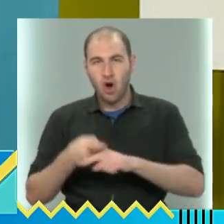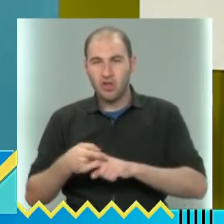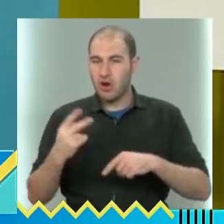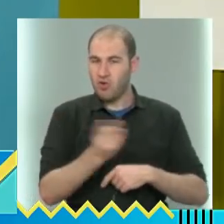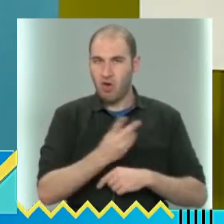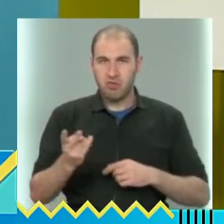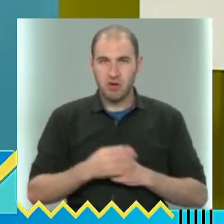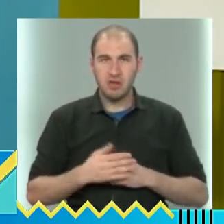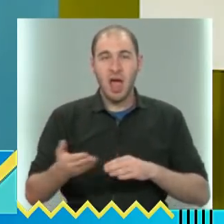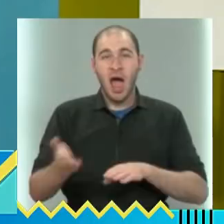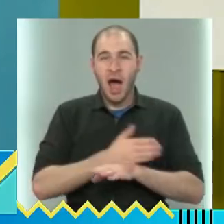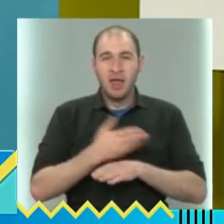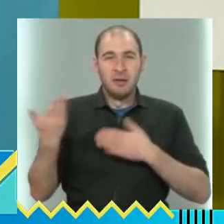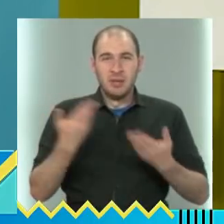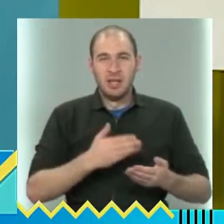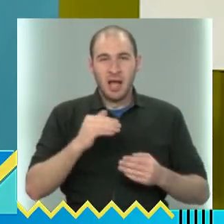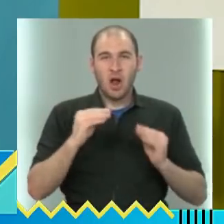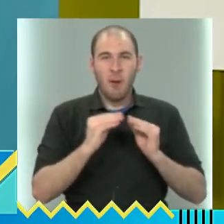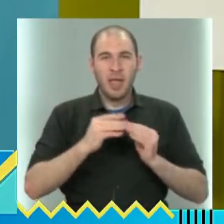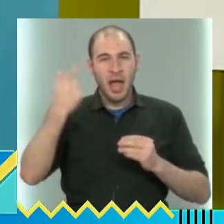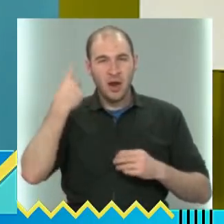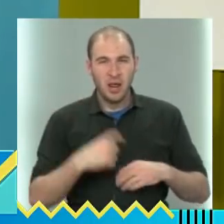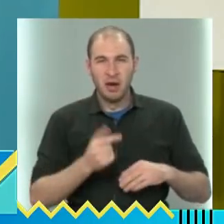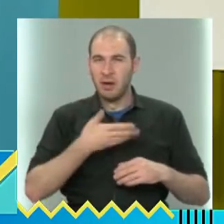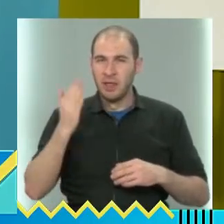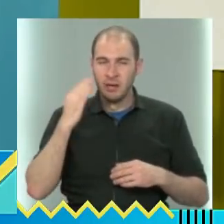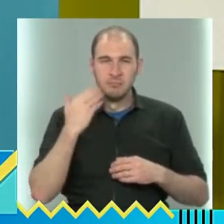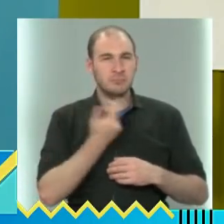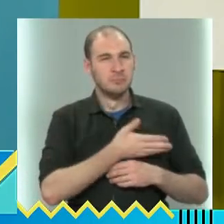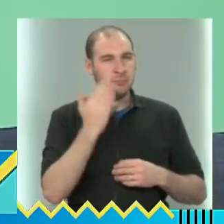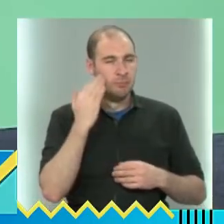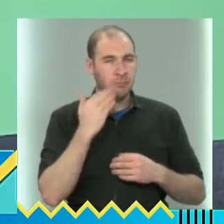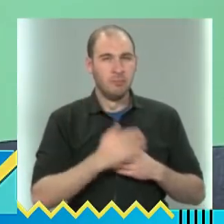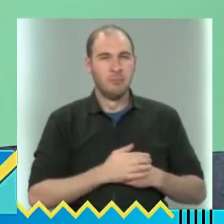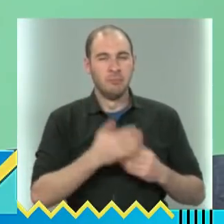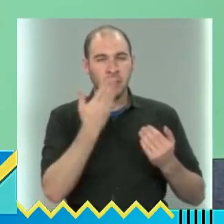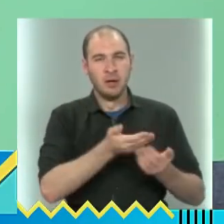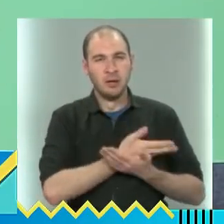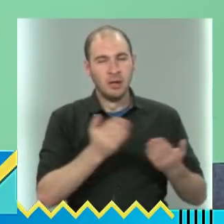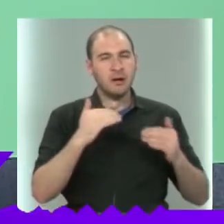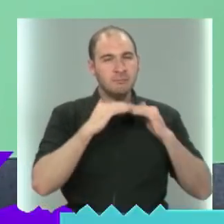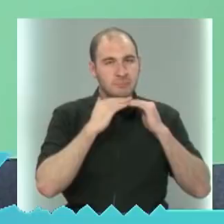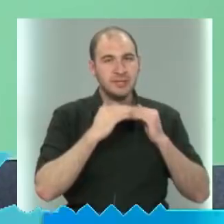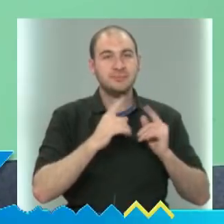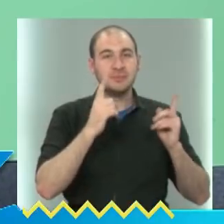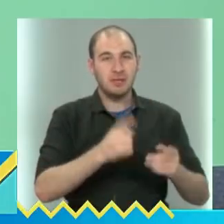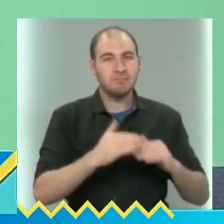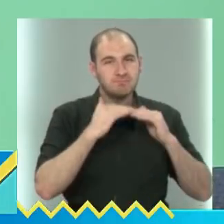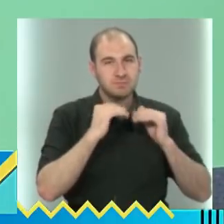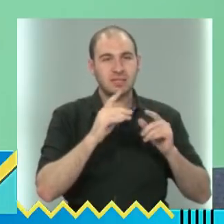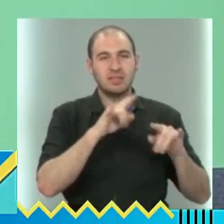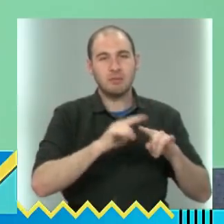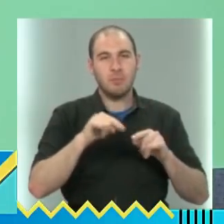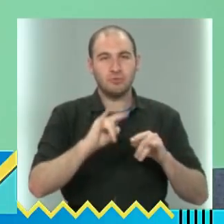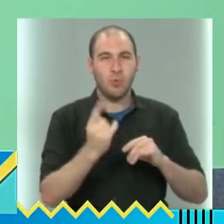dos posturas. Antes voy a presentar a mi compañera Carolina. Buenas tardes. Buenas tardes, Fer, y por supuesto a toda la audiencia que está del otro lado, también mirándonos a través de